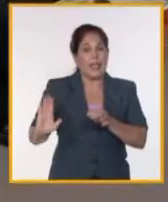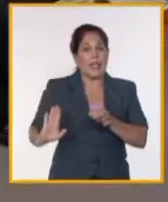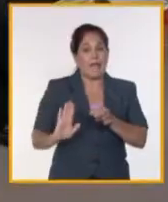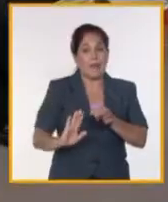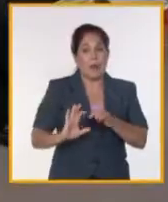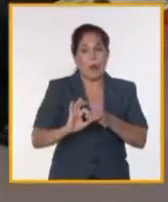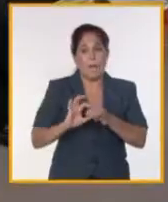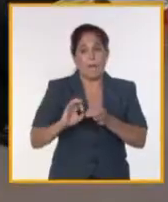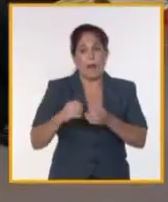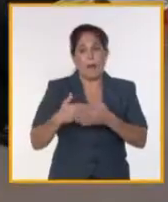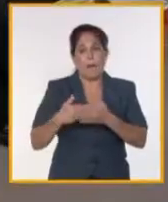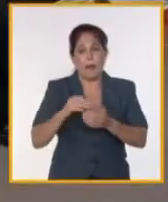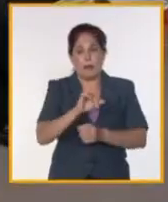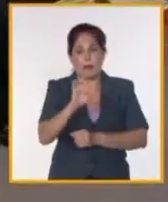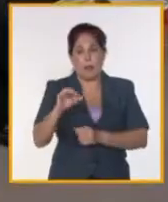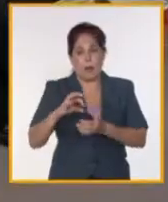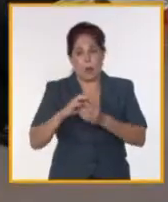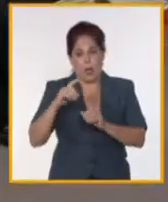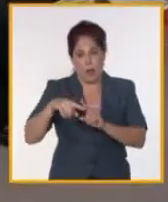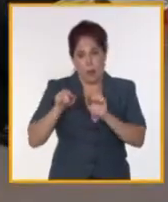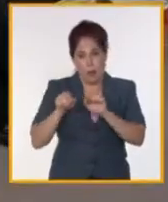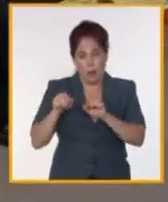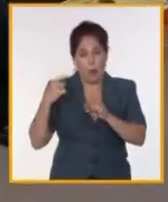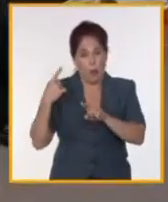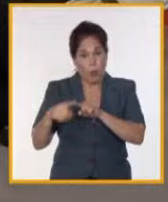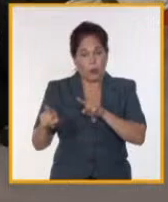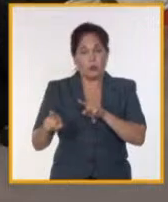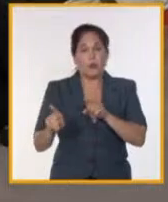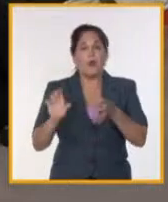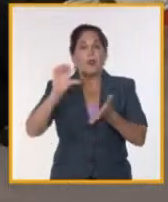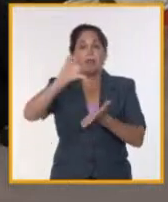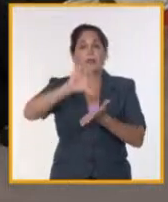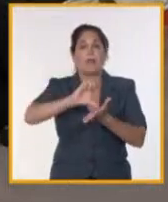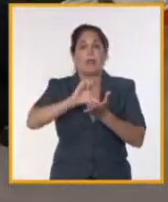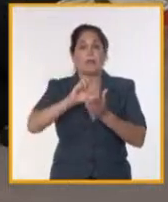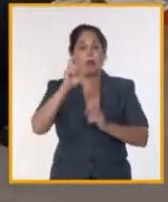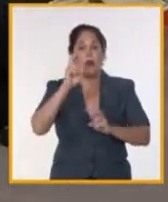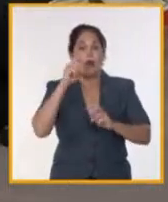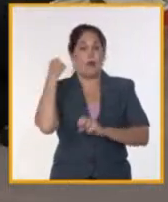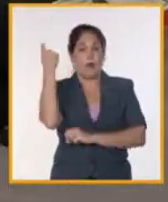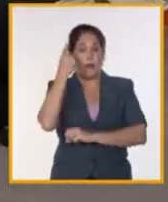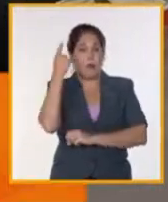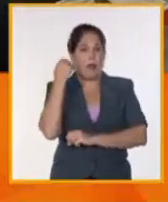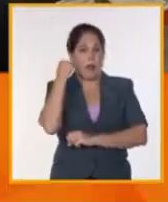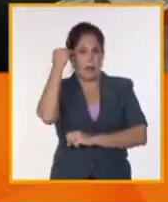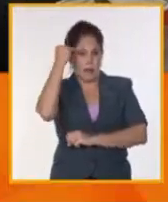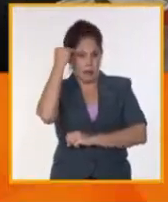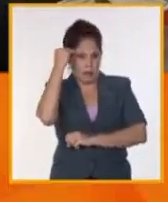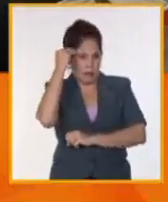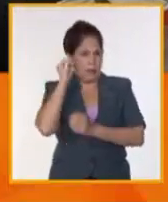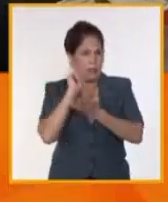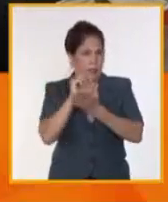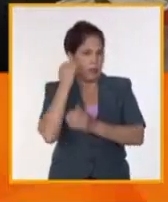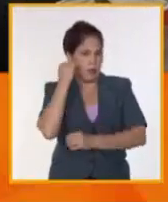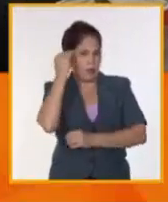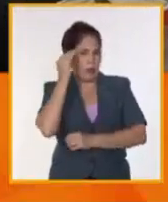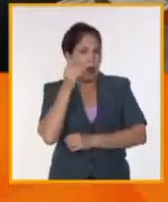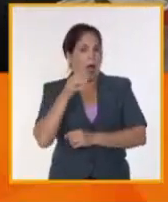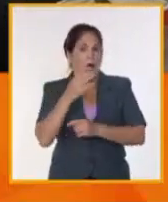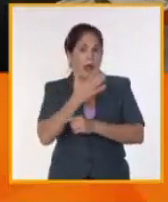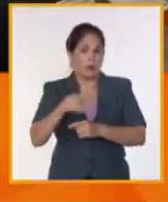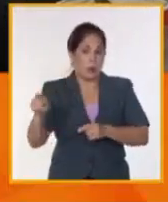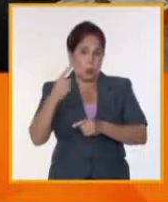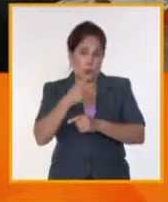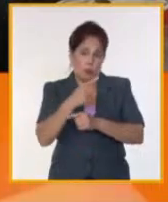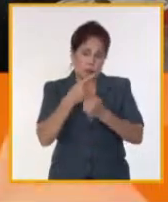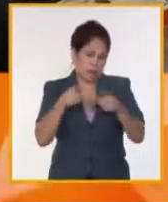de la sal que está en Guantánamo y un centro nacional de capacitación que presta servicios de capacitación a todas las entidades de nuestro